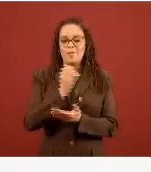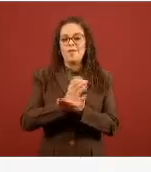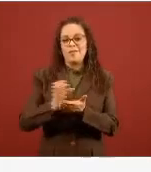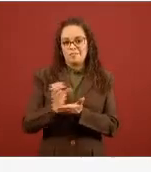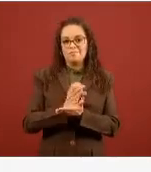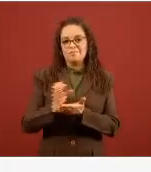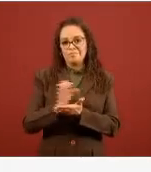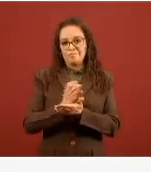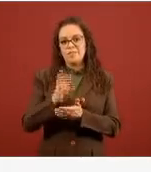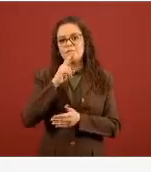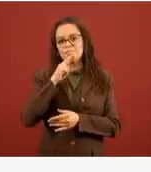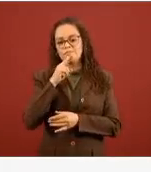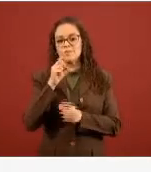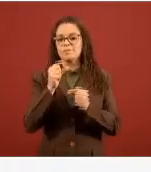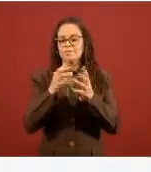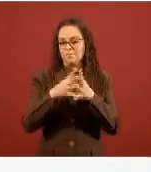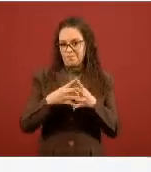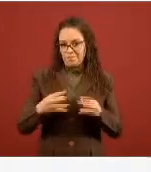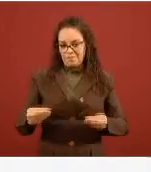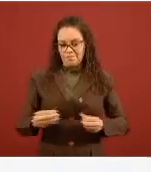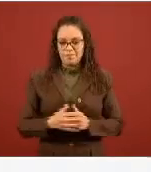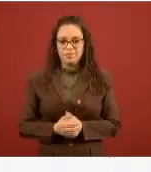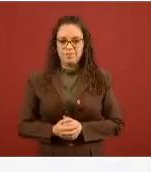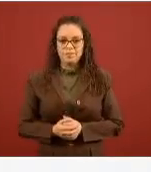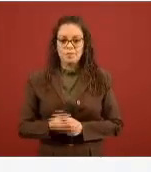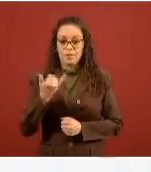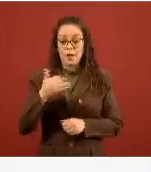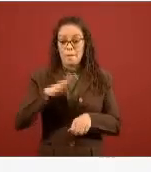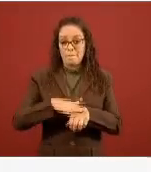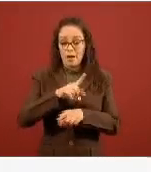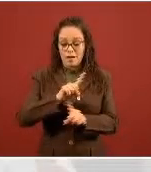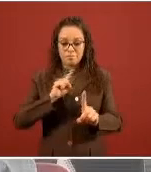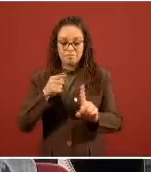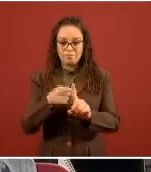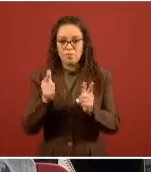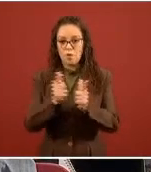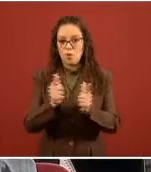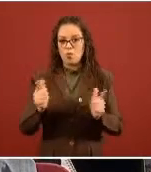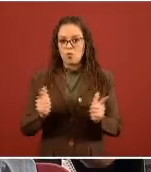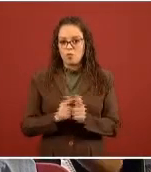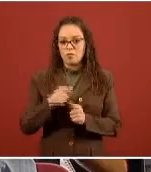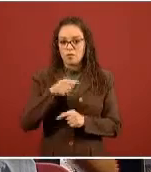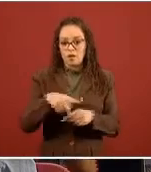y que pertenecen sobre todo a ese grupo que vimos de evolución favorable o que